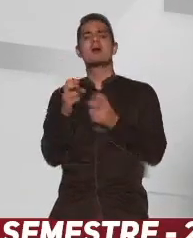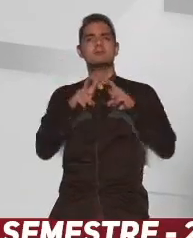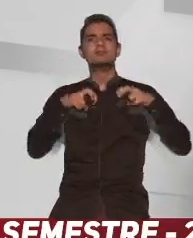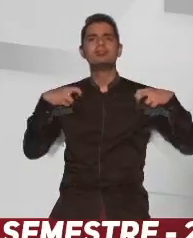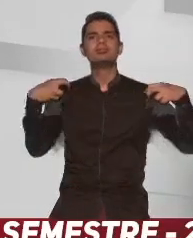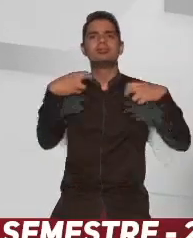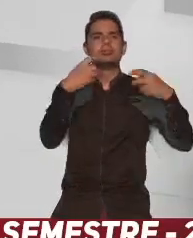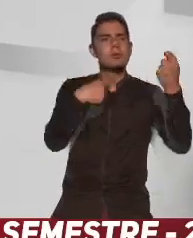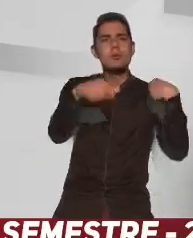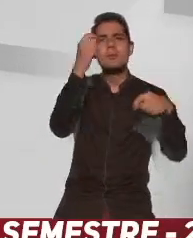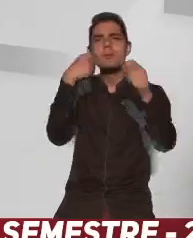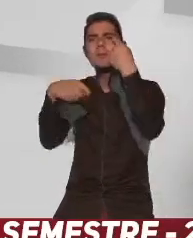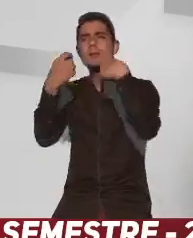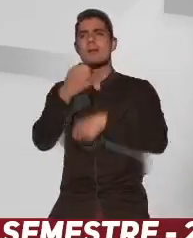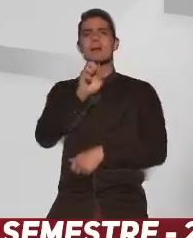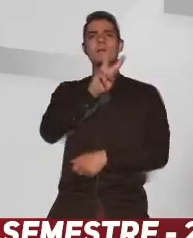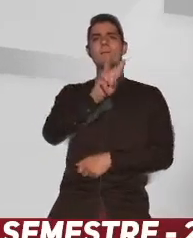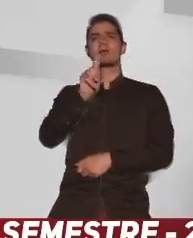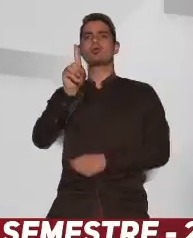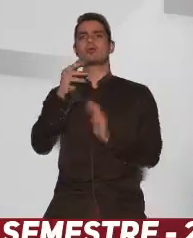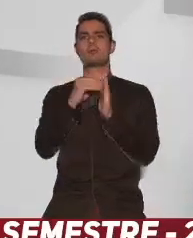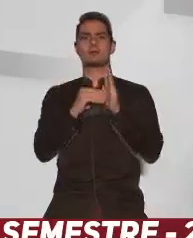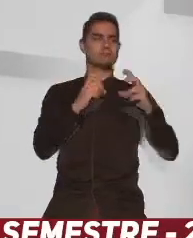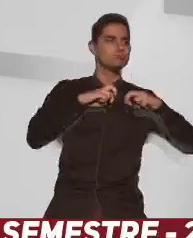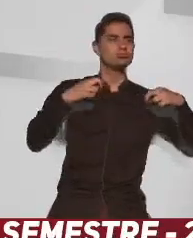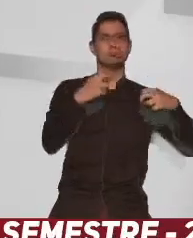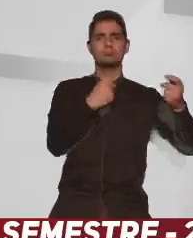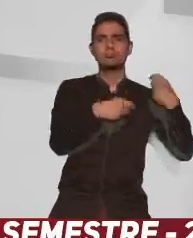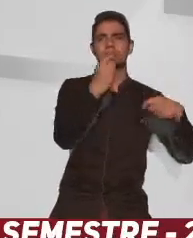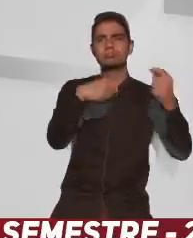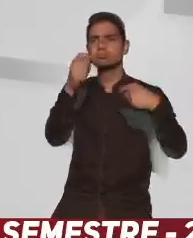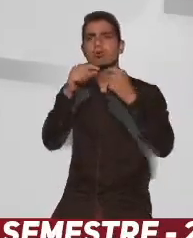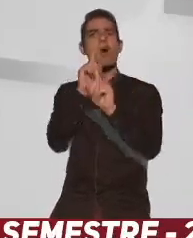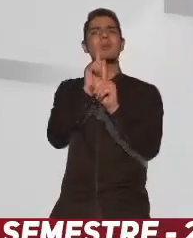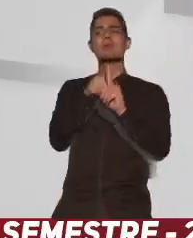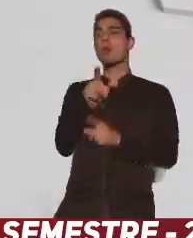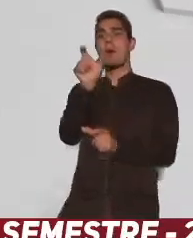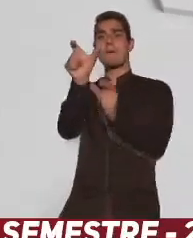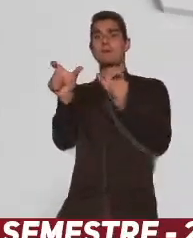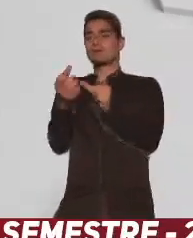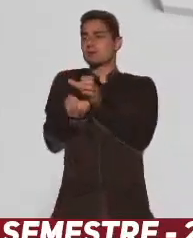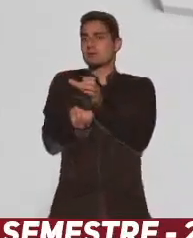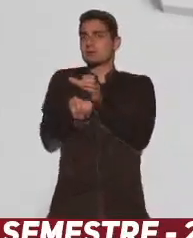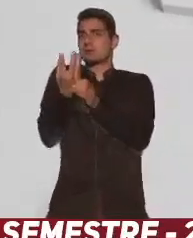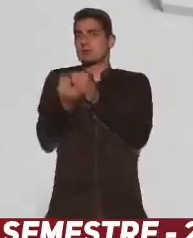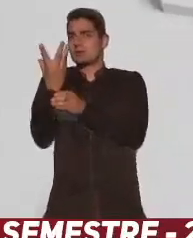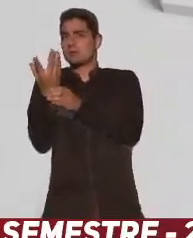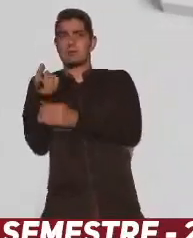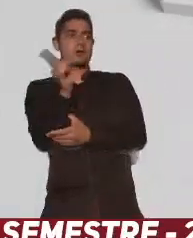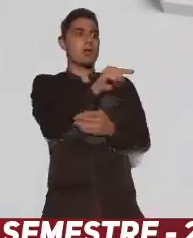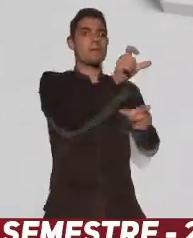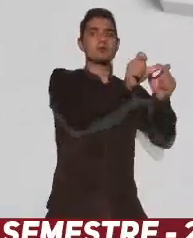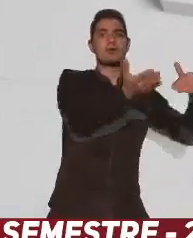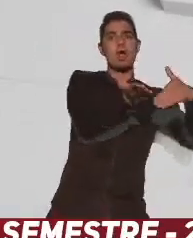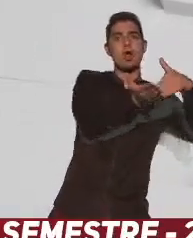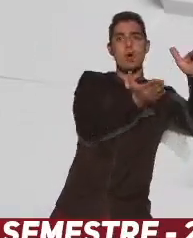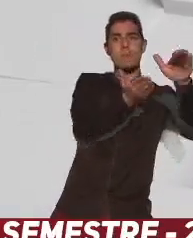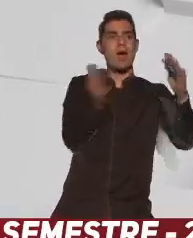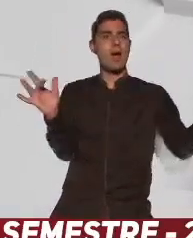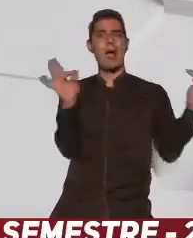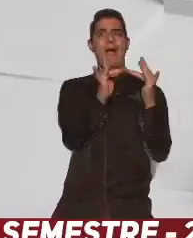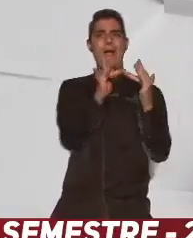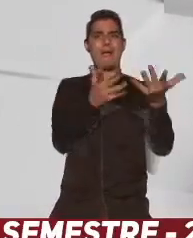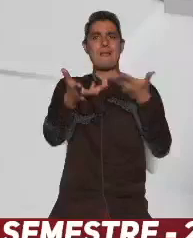facilitando los canales de comercialización entre los compradores, pequeños y medianos productores y 178